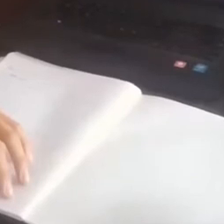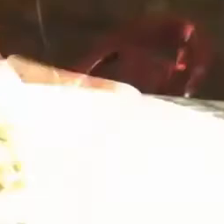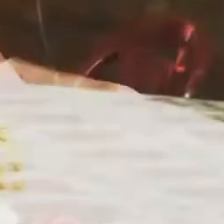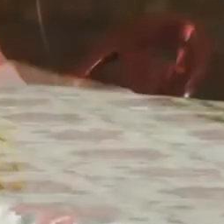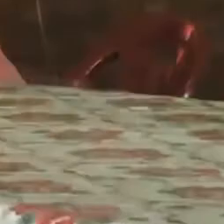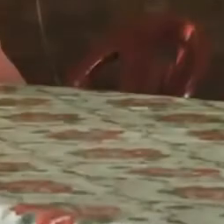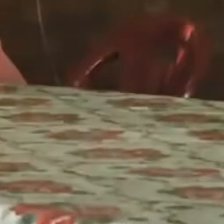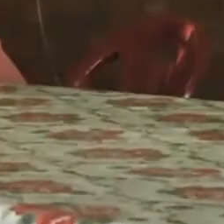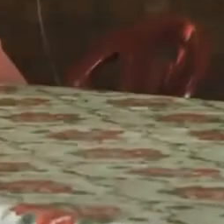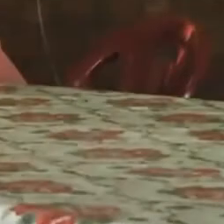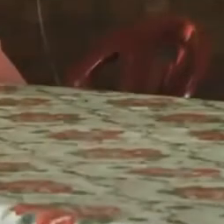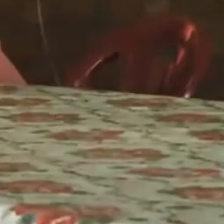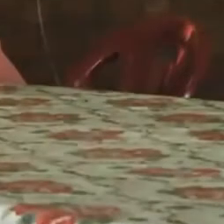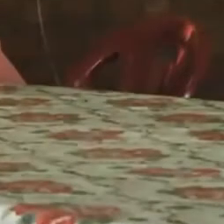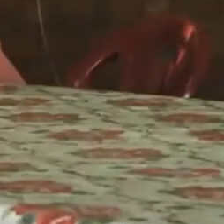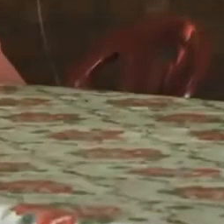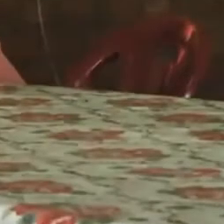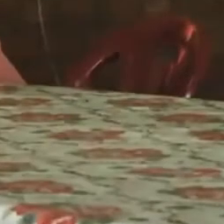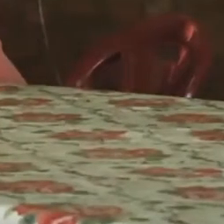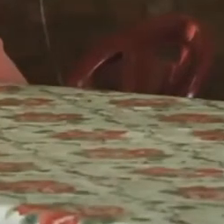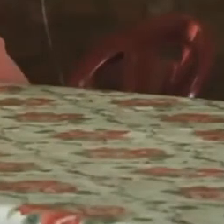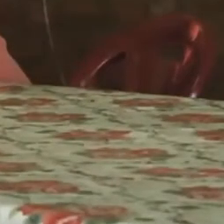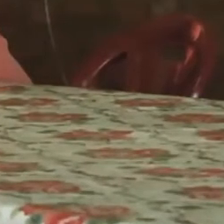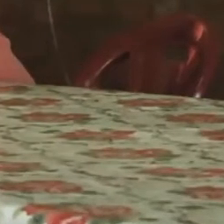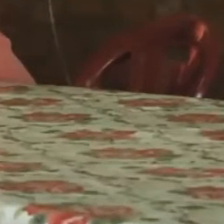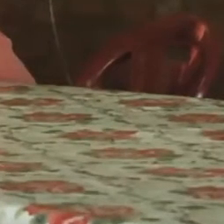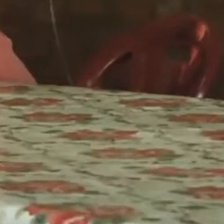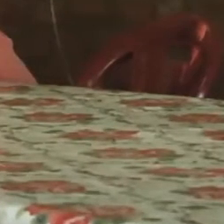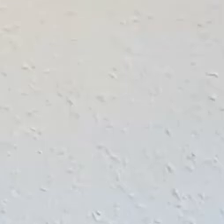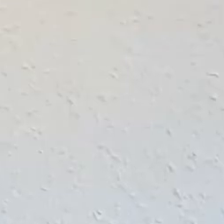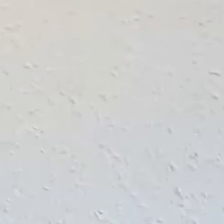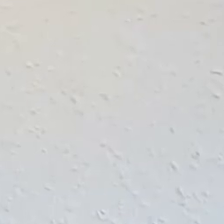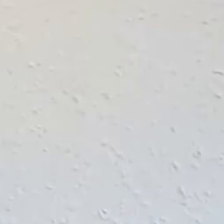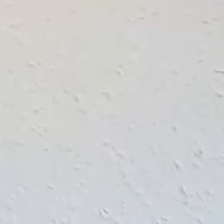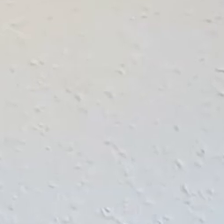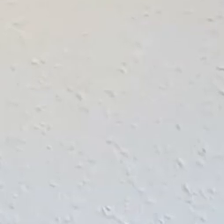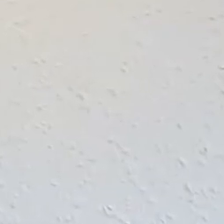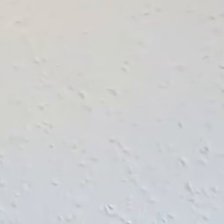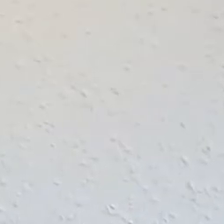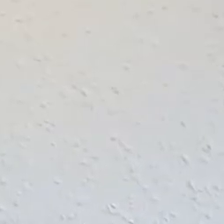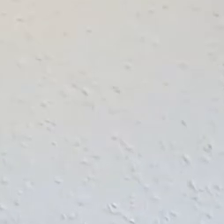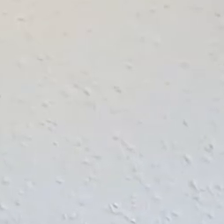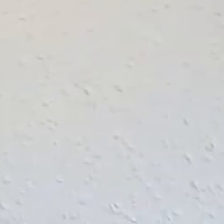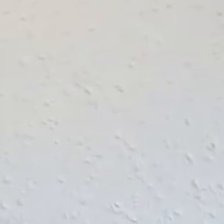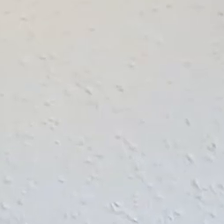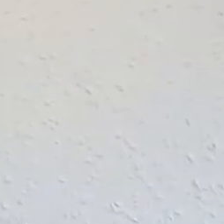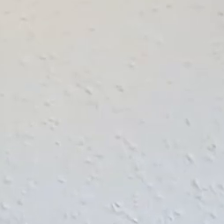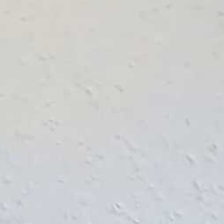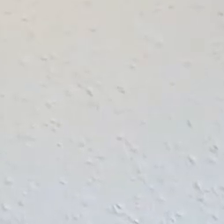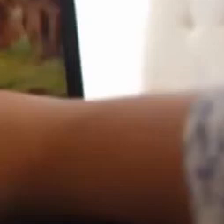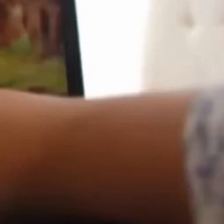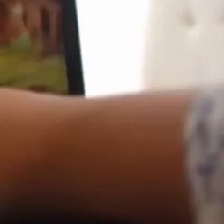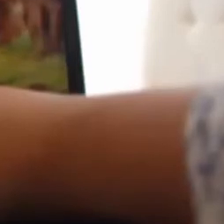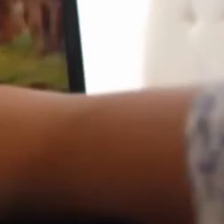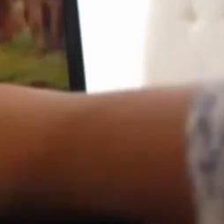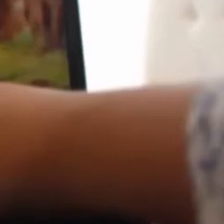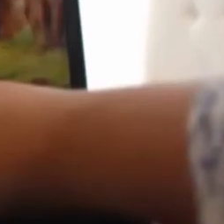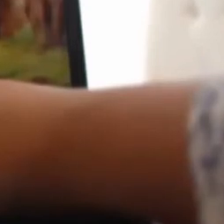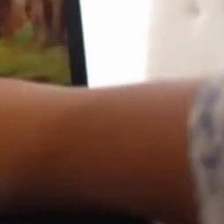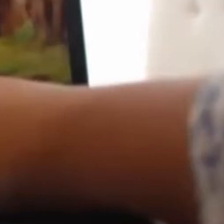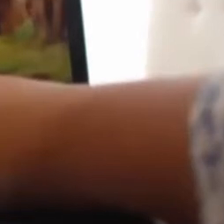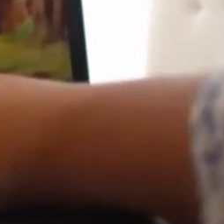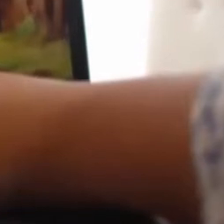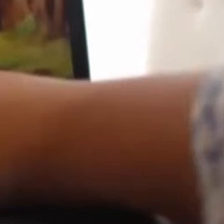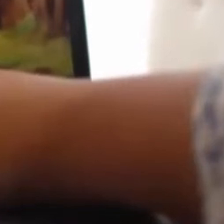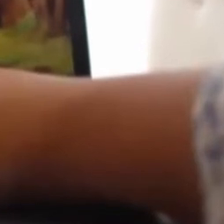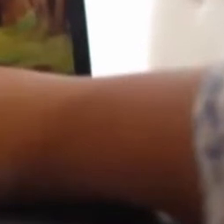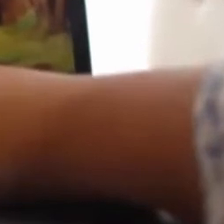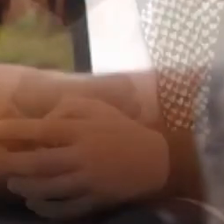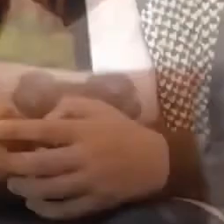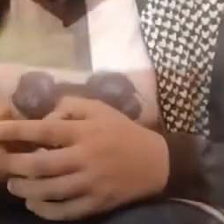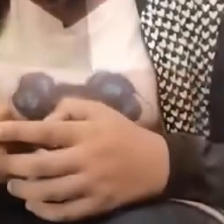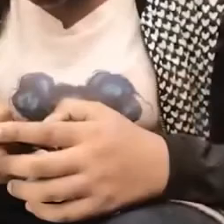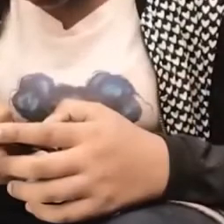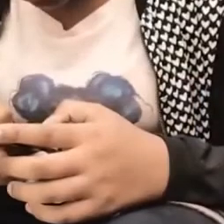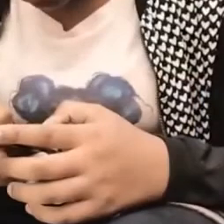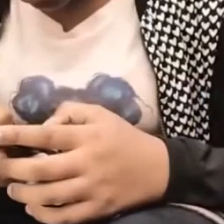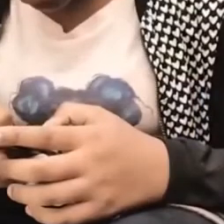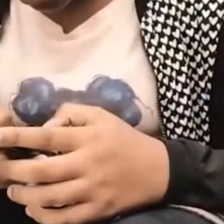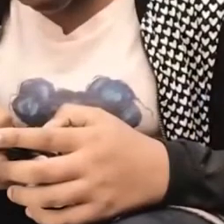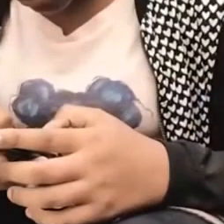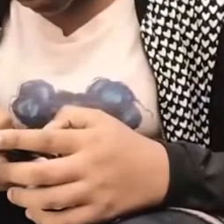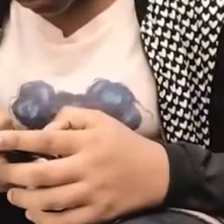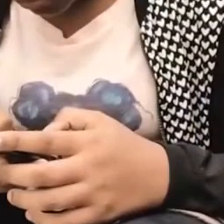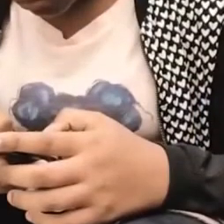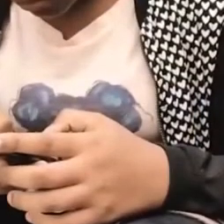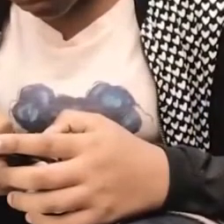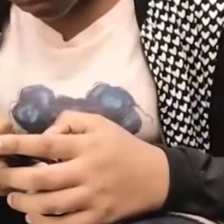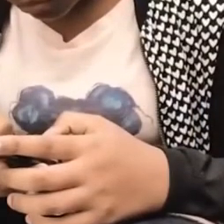formas de aprender, sobre todo en estas circunstancias. Por eso, tenemos que reconocer las dificultades que tenemos y comunicarlas